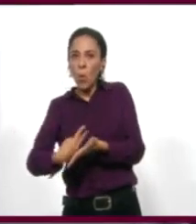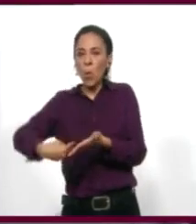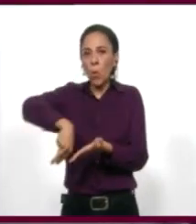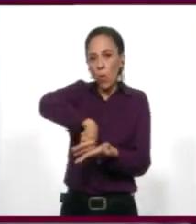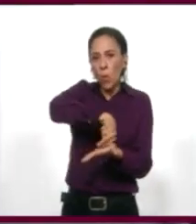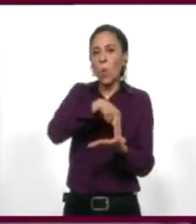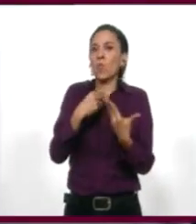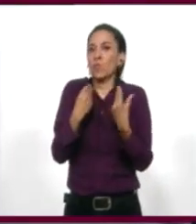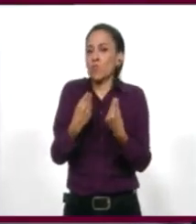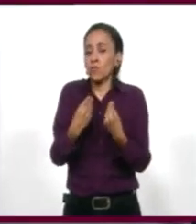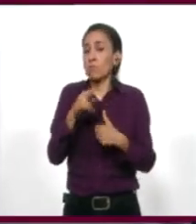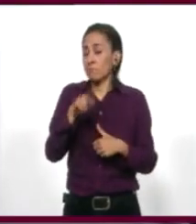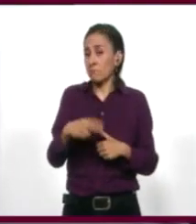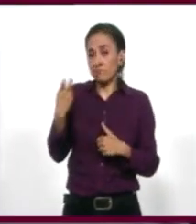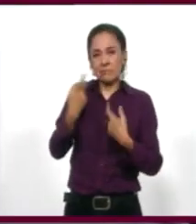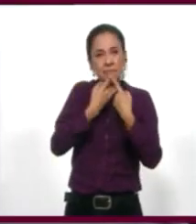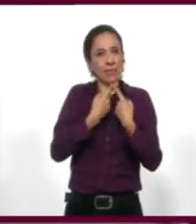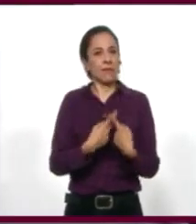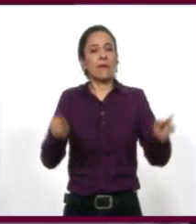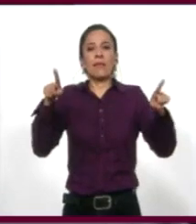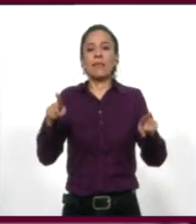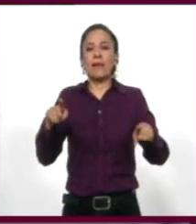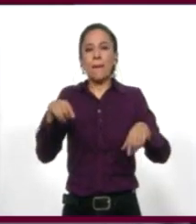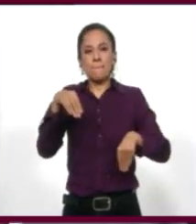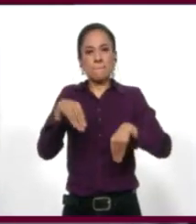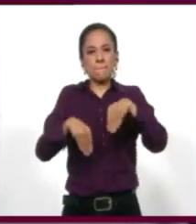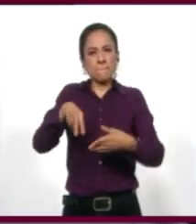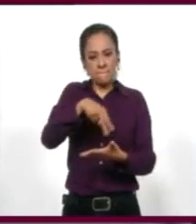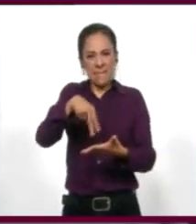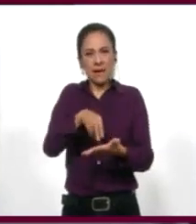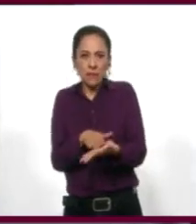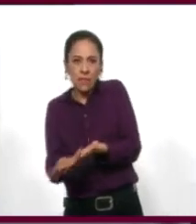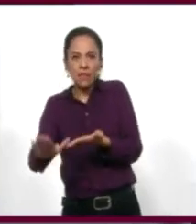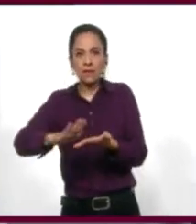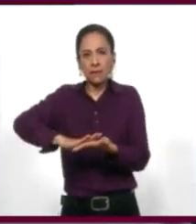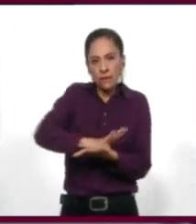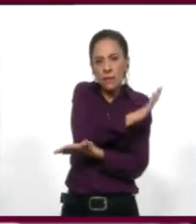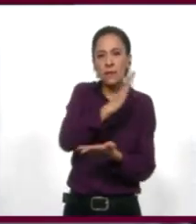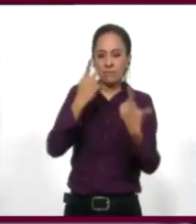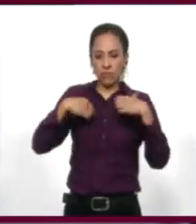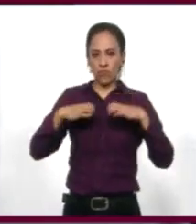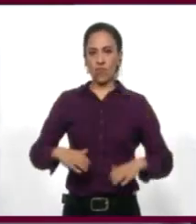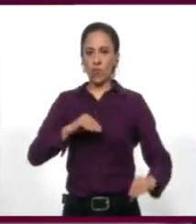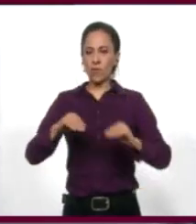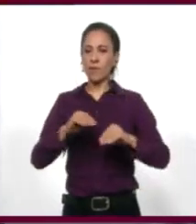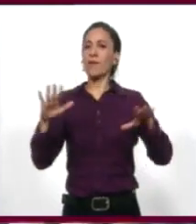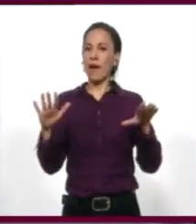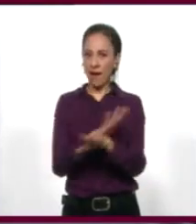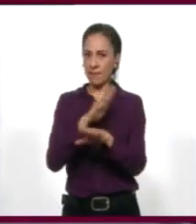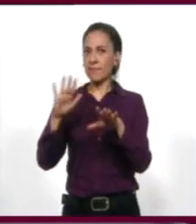porque está completamente diferente, porque bailas una superficie resbaladiza y todos los movimientos cambian totalmente.